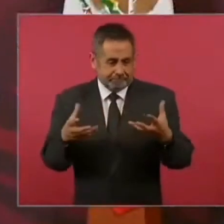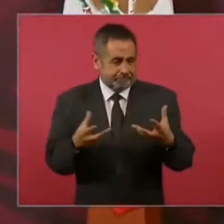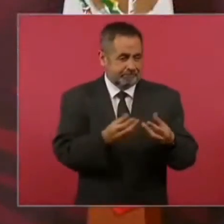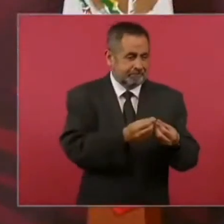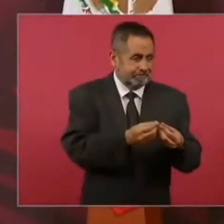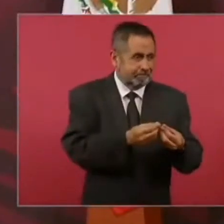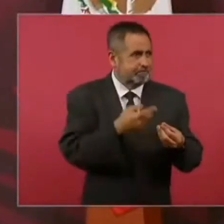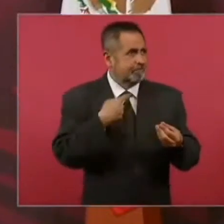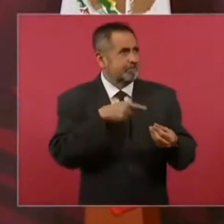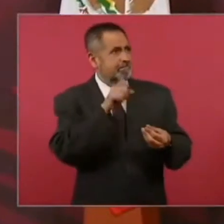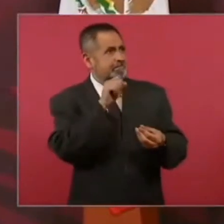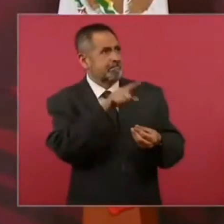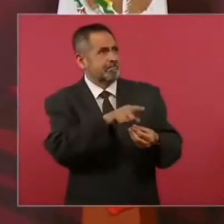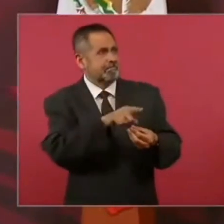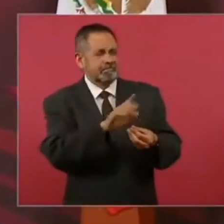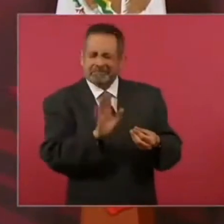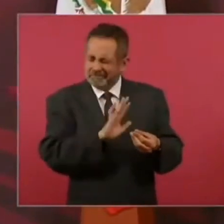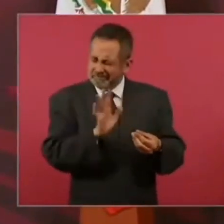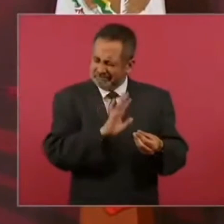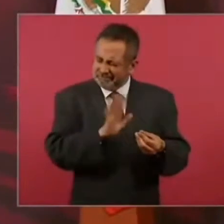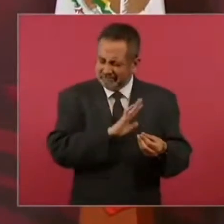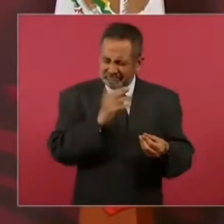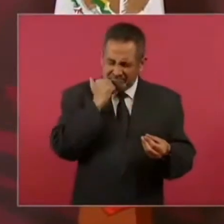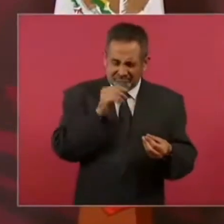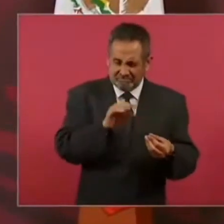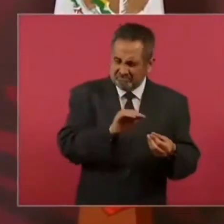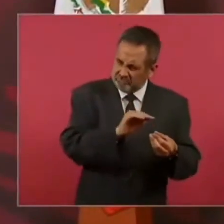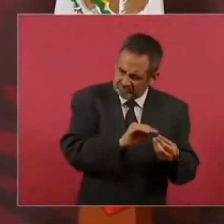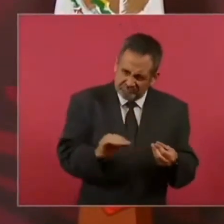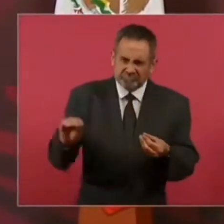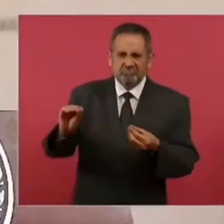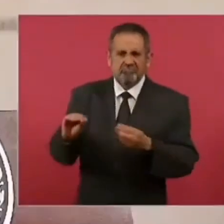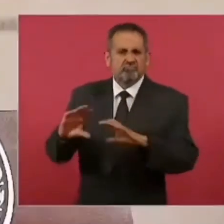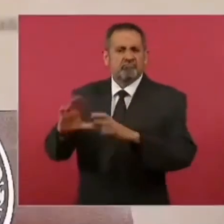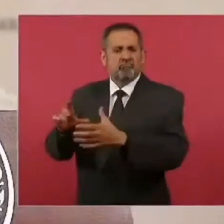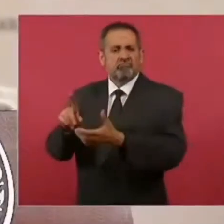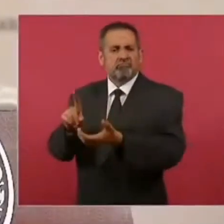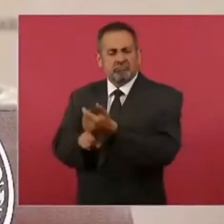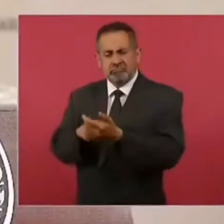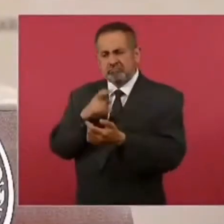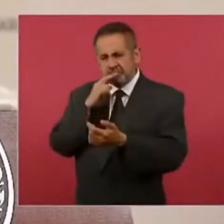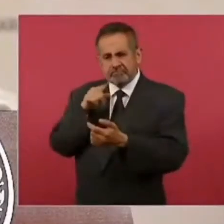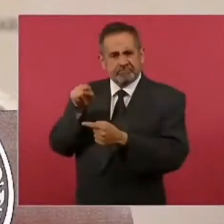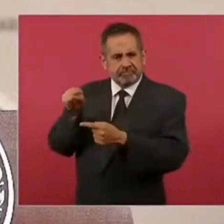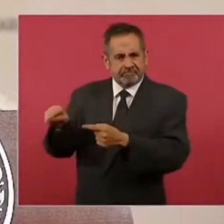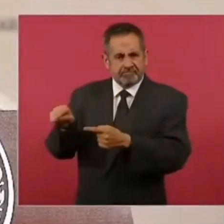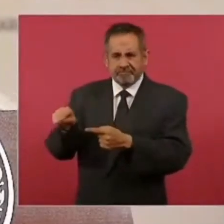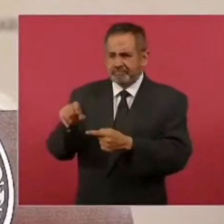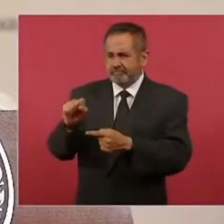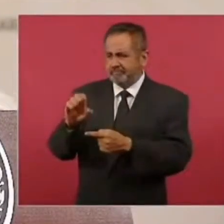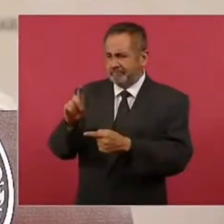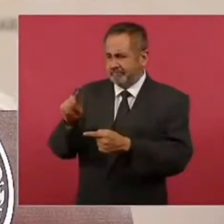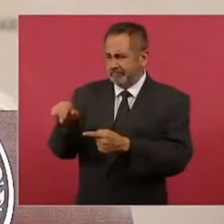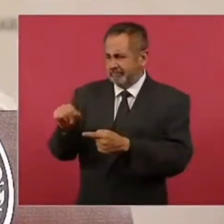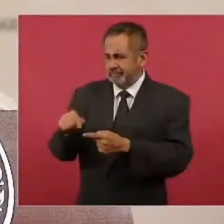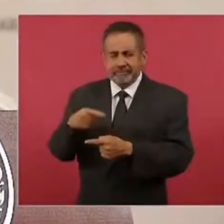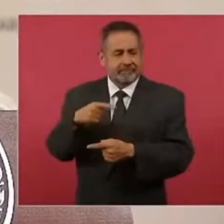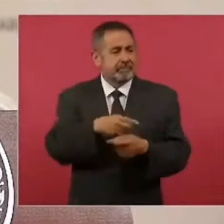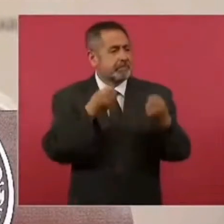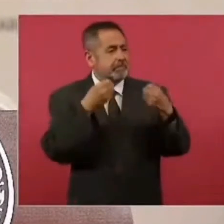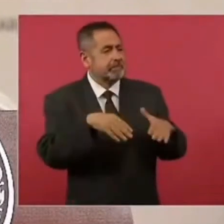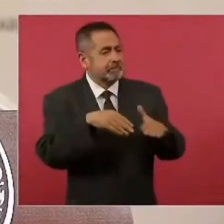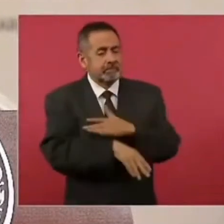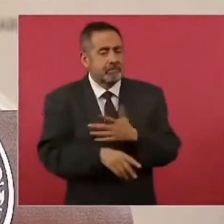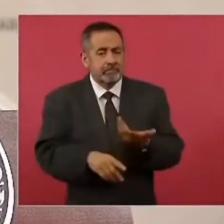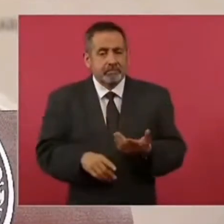una gente así, por eso lo estoy planteando, para perder es la seguridad